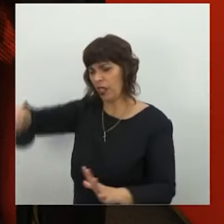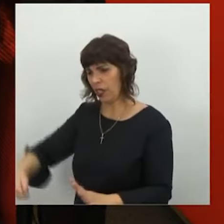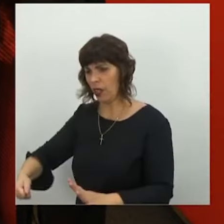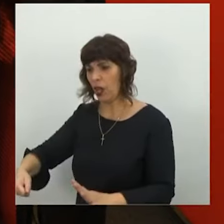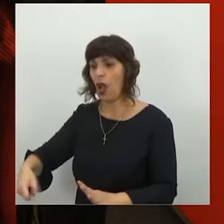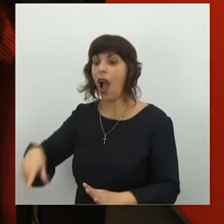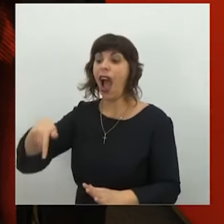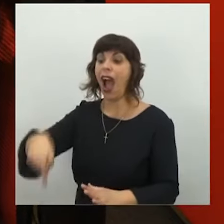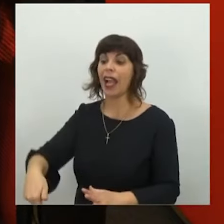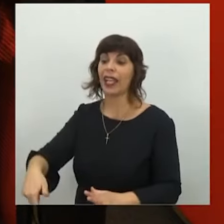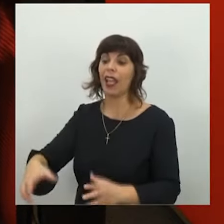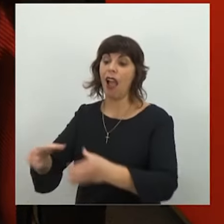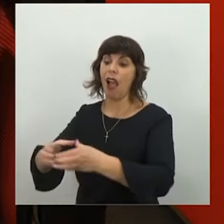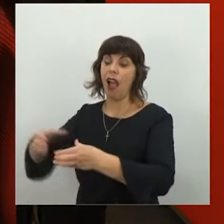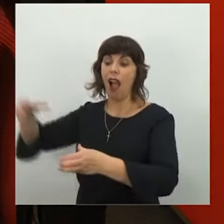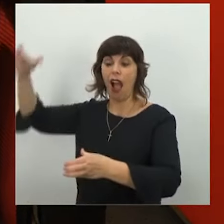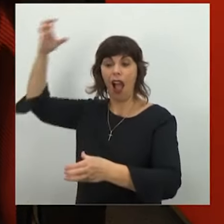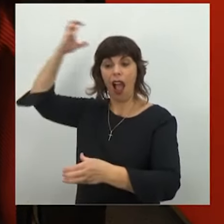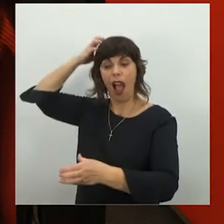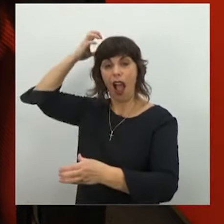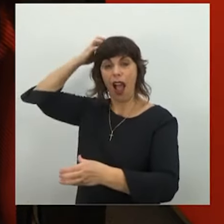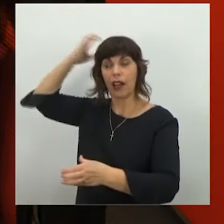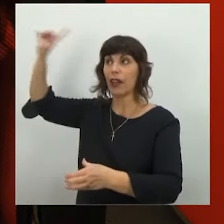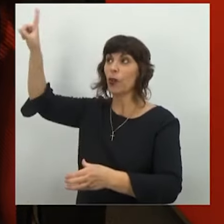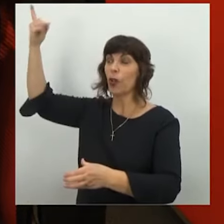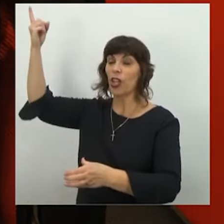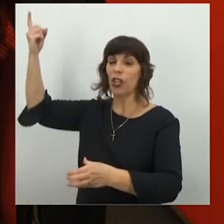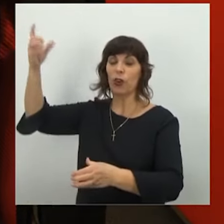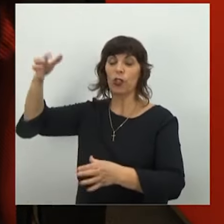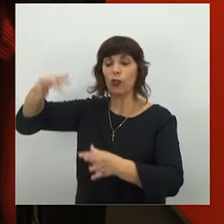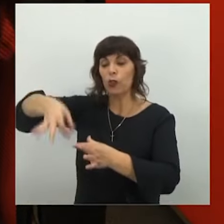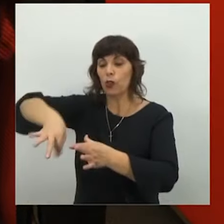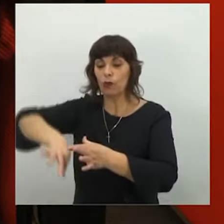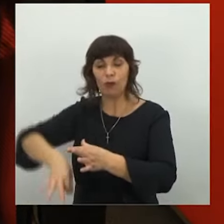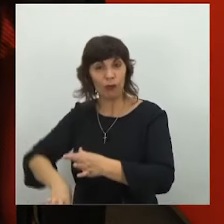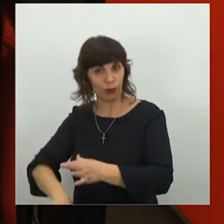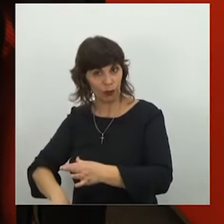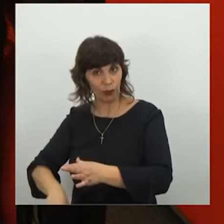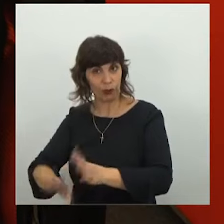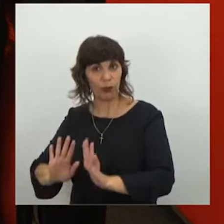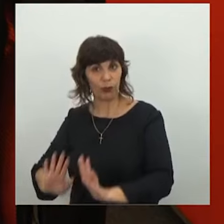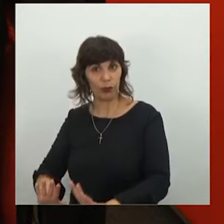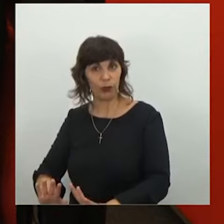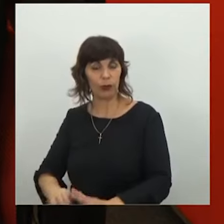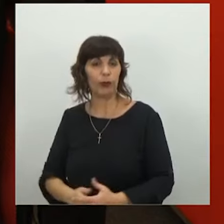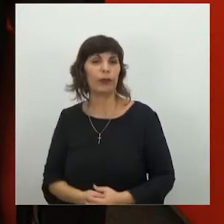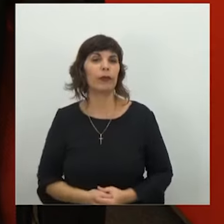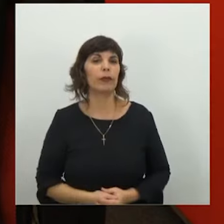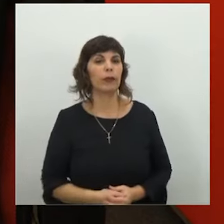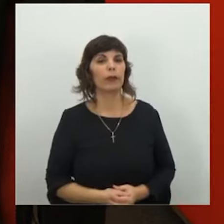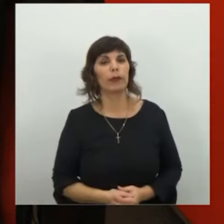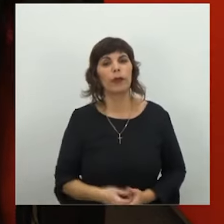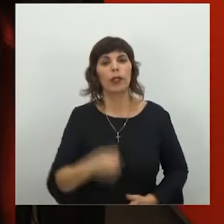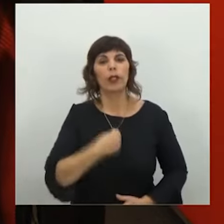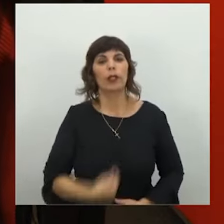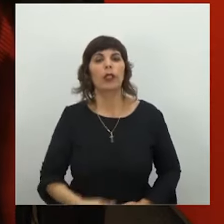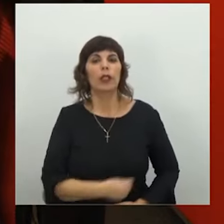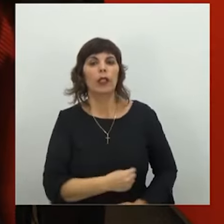de Satanás y somos implantados de nuevo en el reino de Dios. Todo